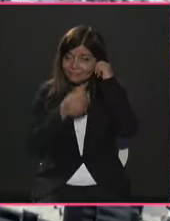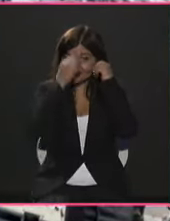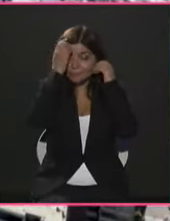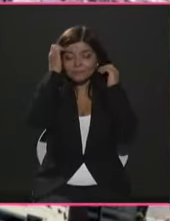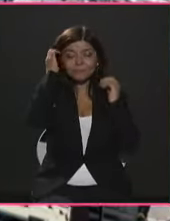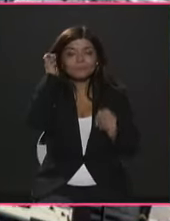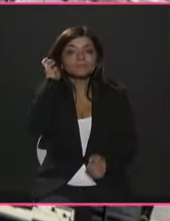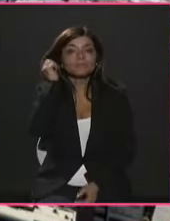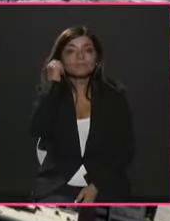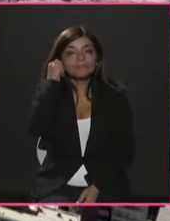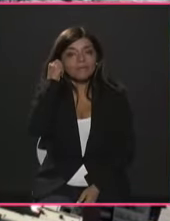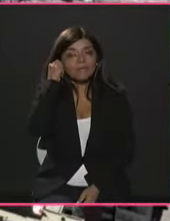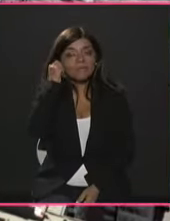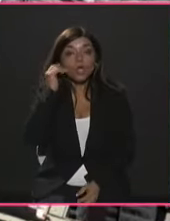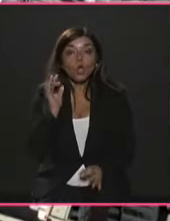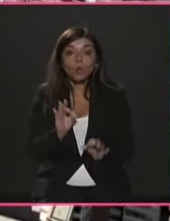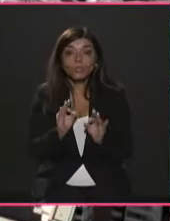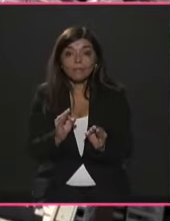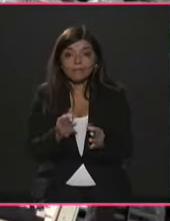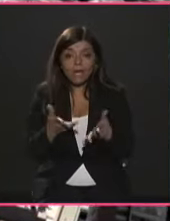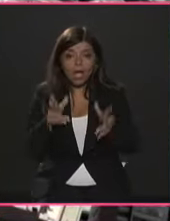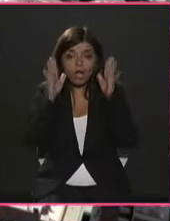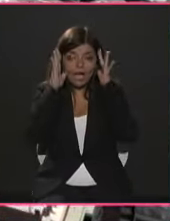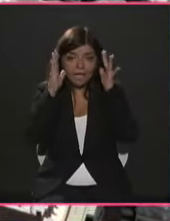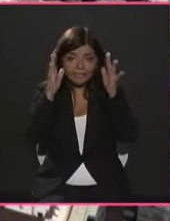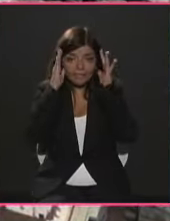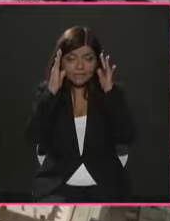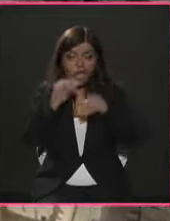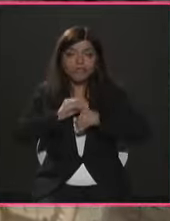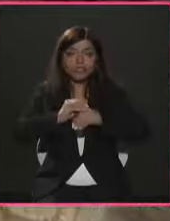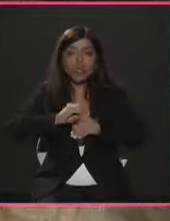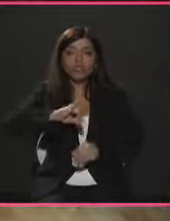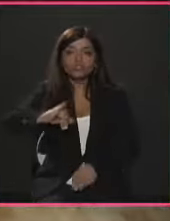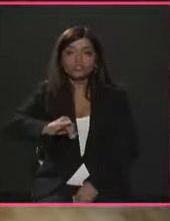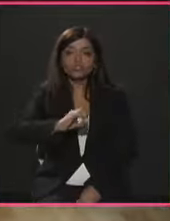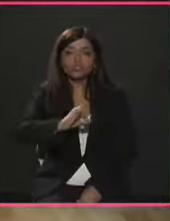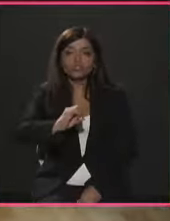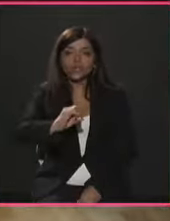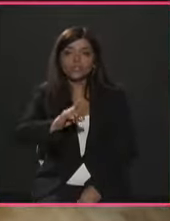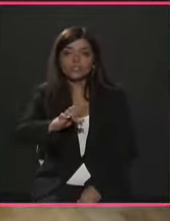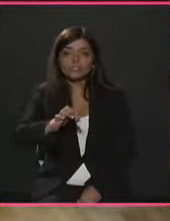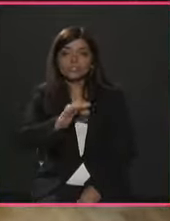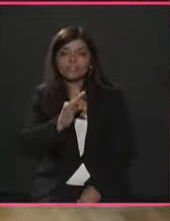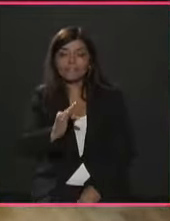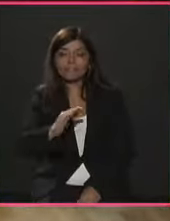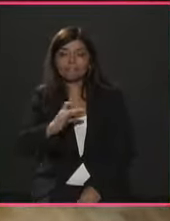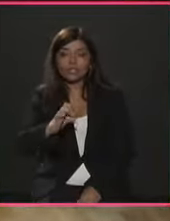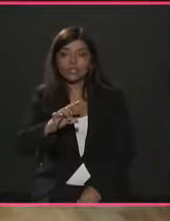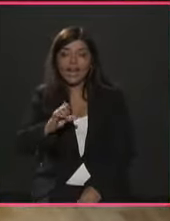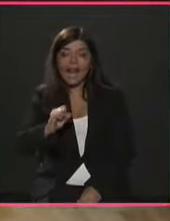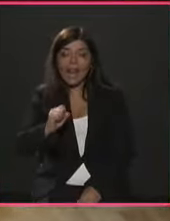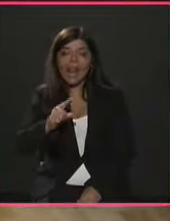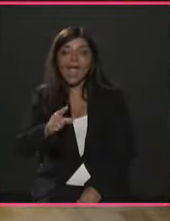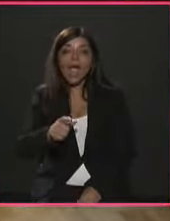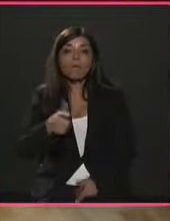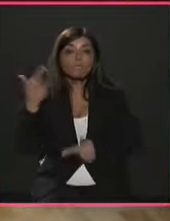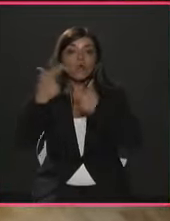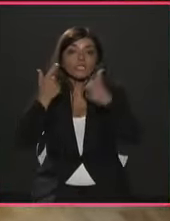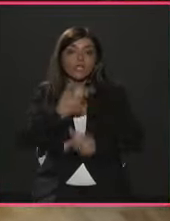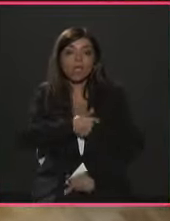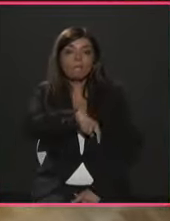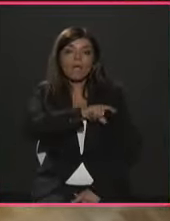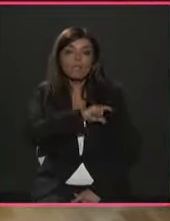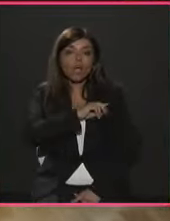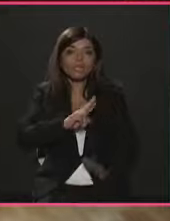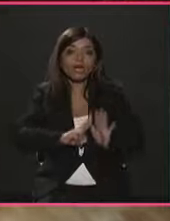Bruselas justamente escuchábamos el mensaje de Joseph borrel político español alto representante de la Unión Europea para